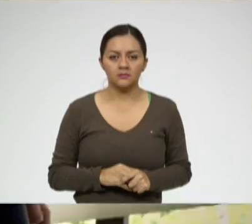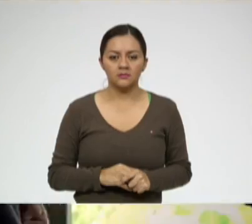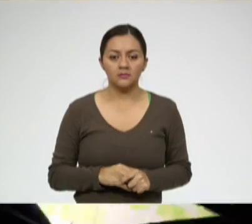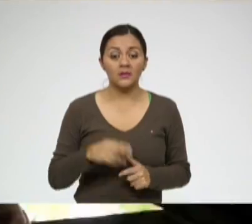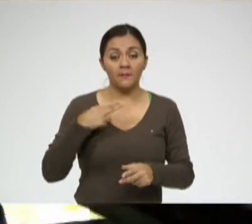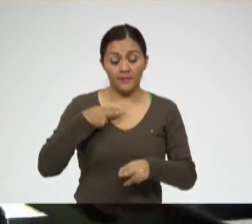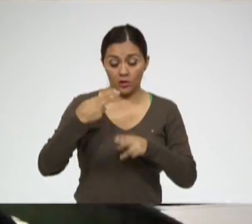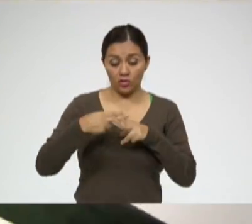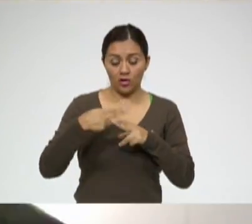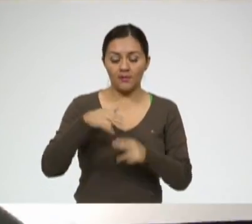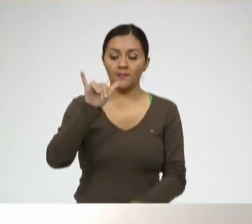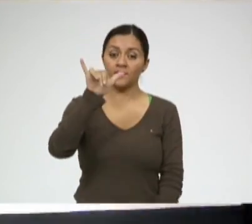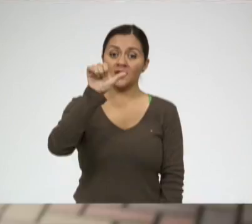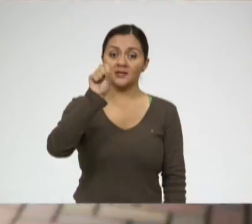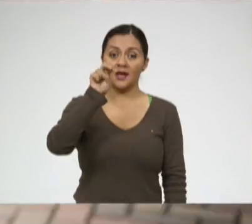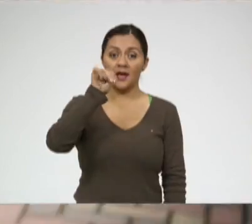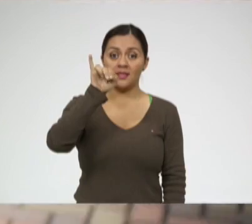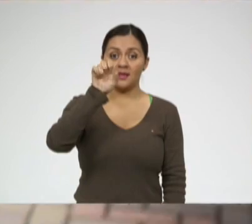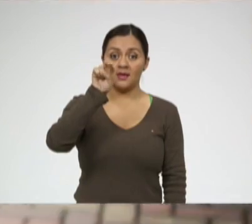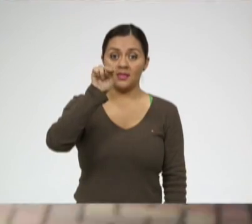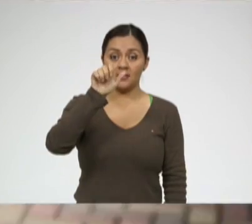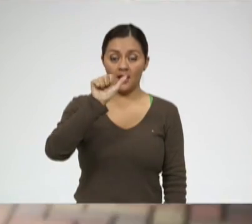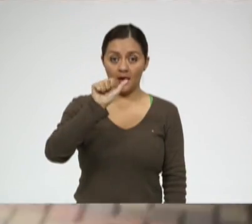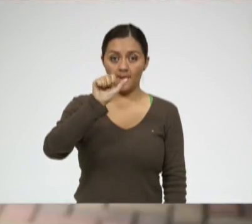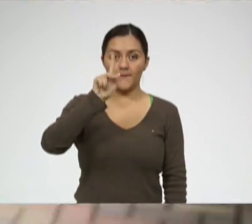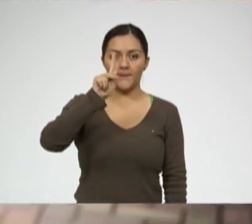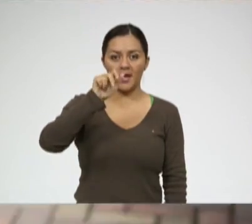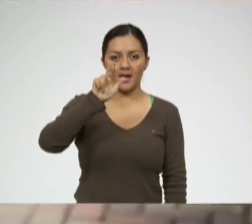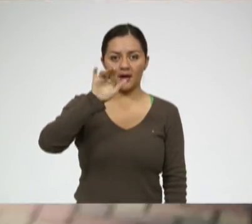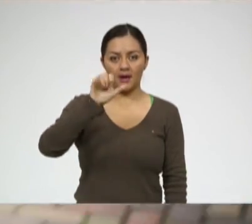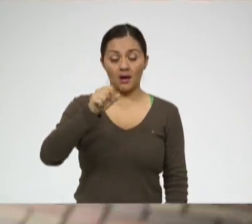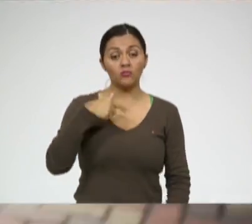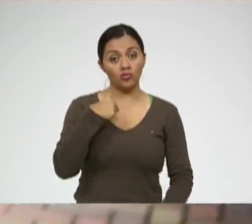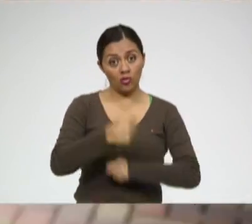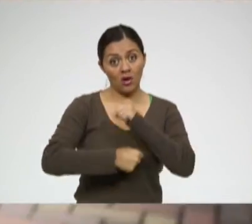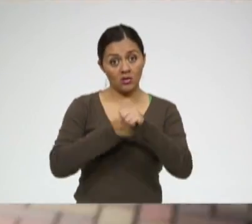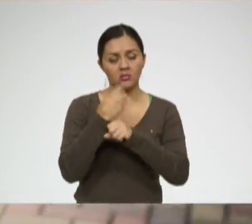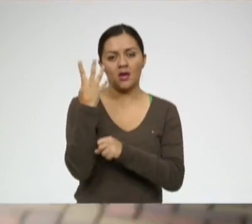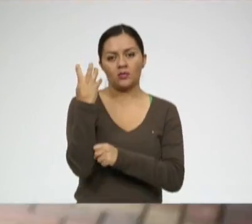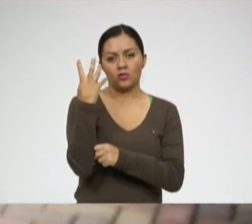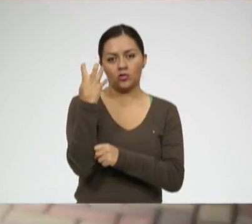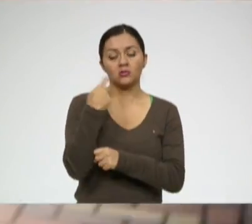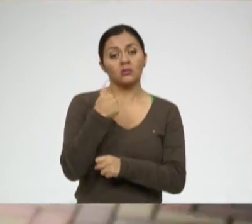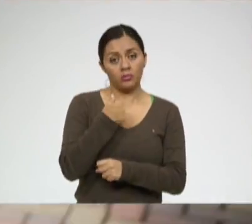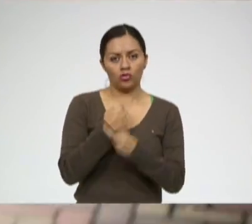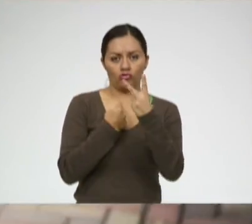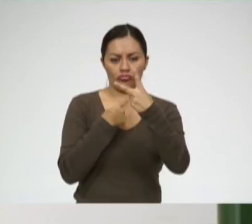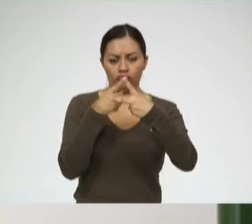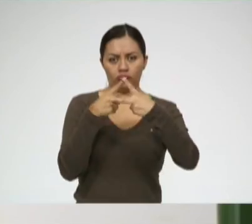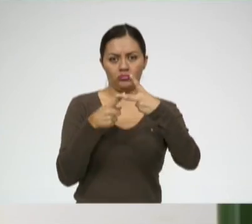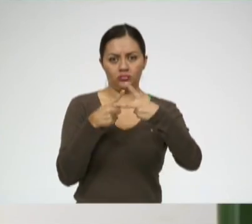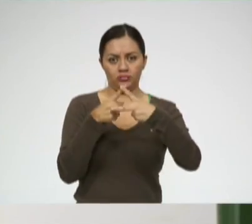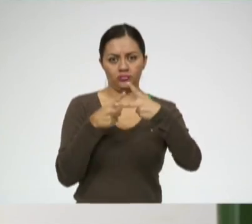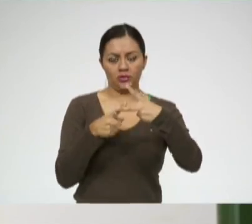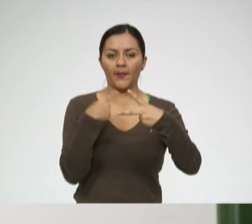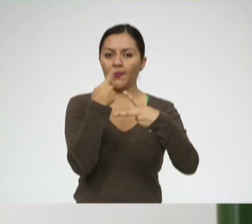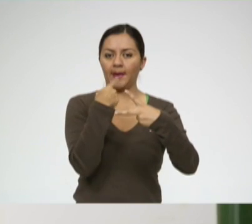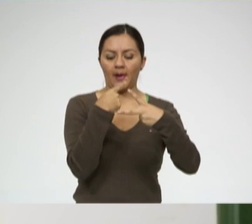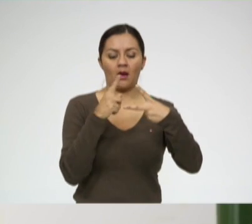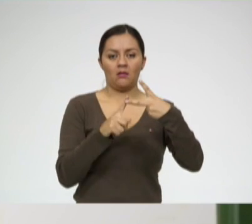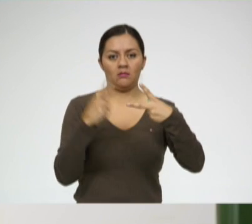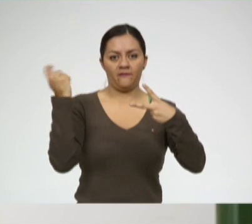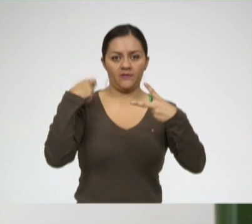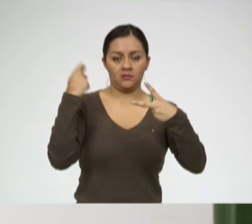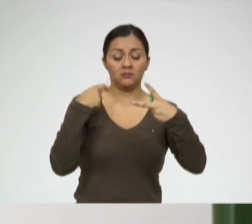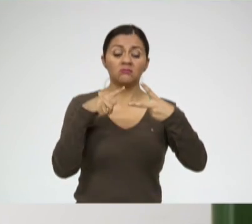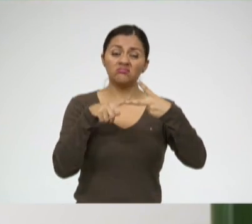Mi nombre es Janina Párraga, tengo 14 años. Para mí existe la violencia verbal y física, la peor es la verbal, porque